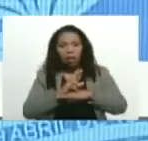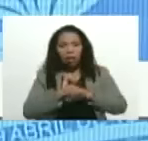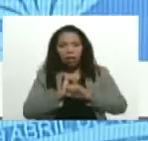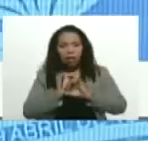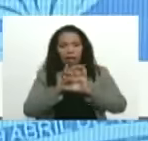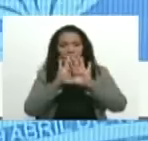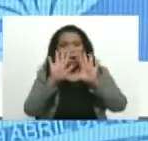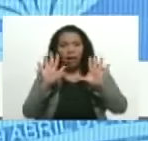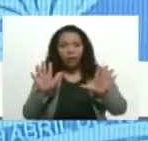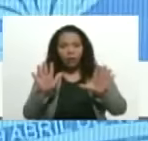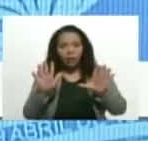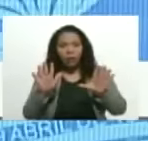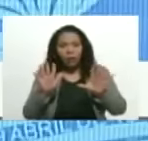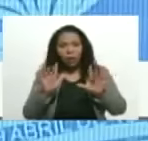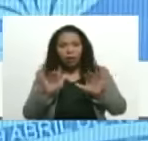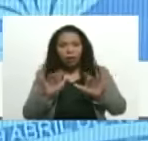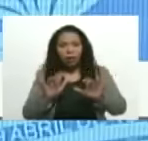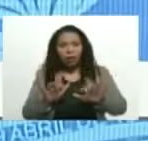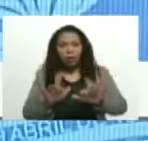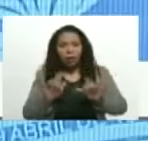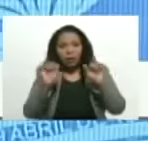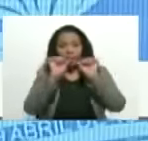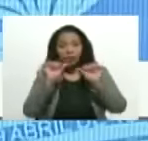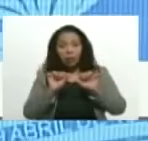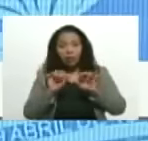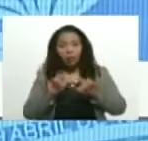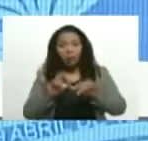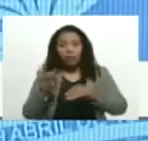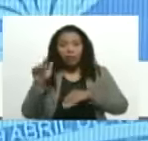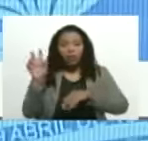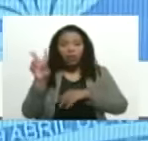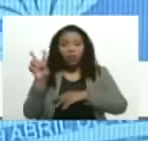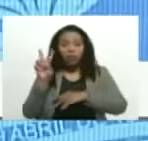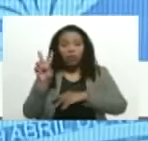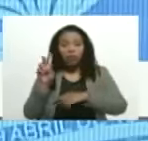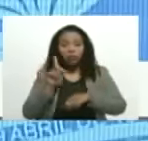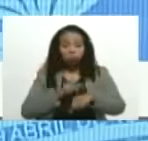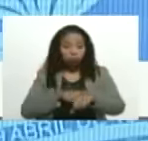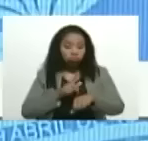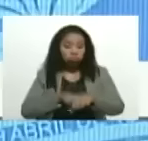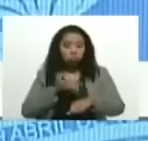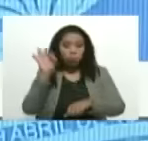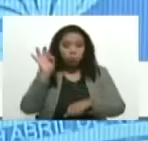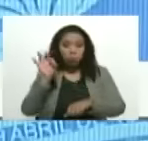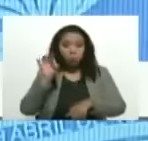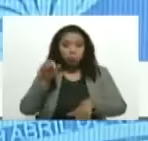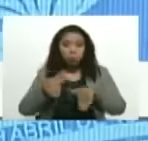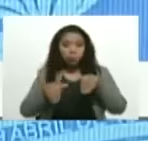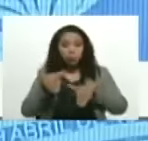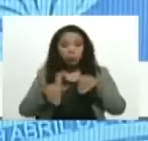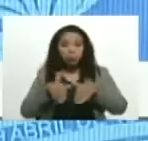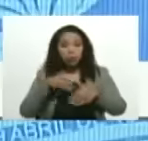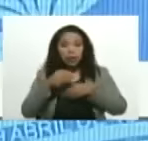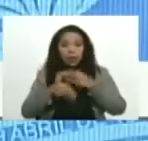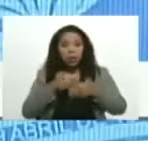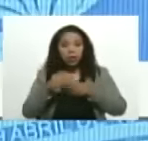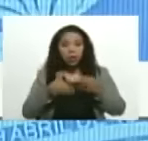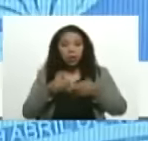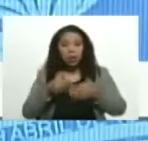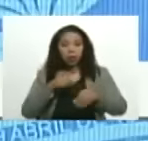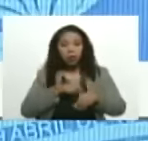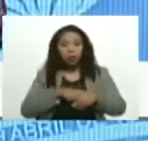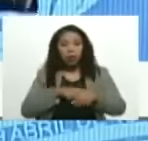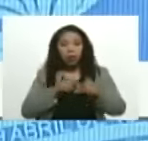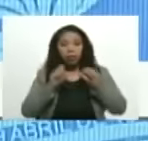eficiente, automatizado como el sistema electoral venezolano, el tiempo promedio de votación, con flujo continuo, es decir,